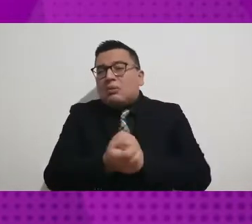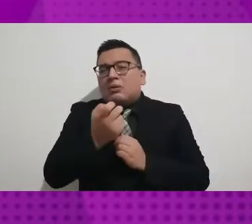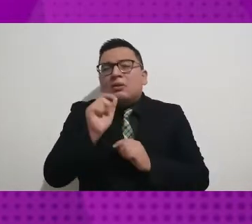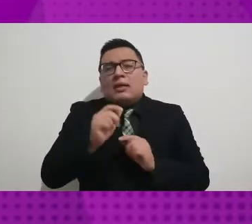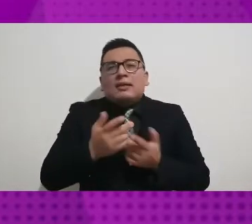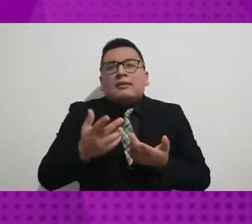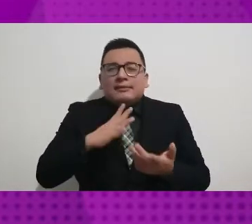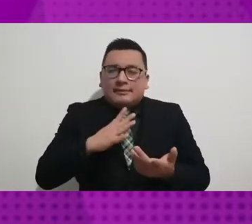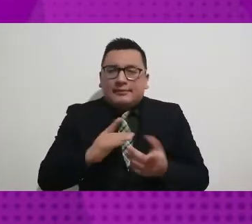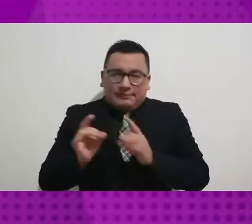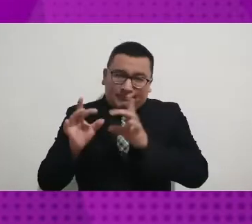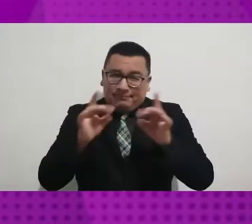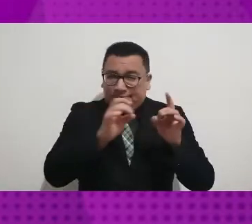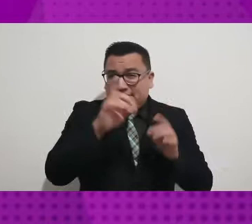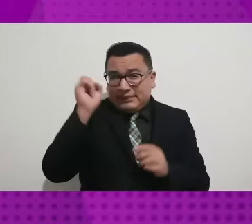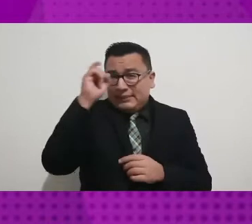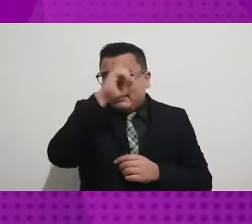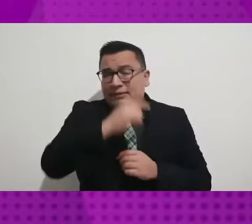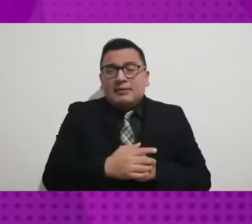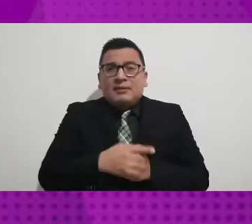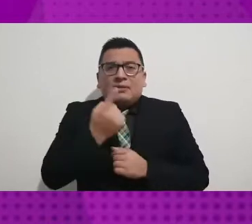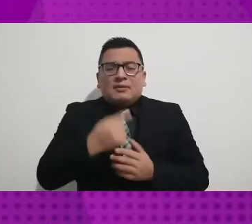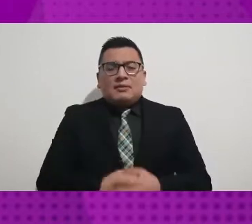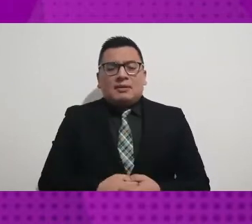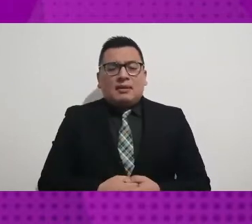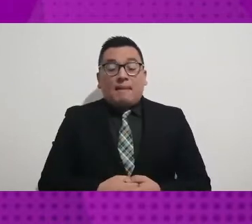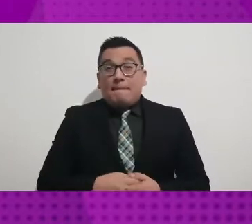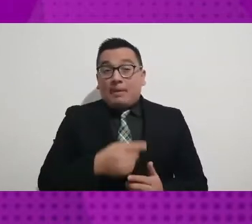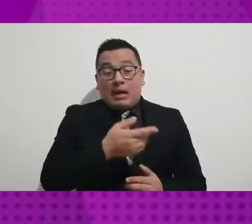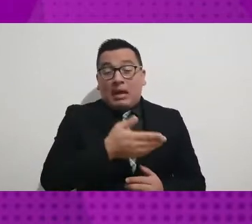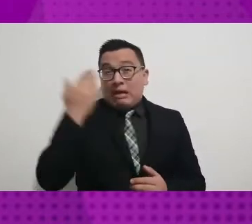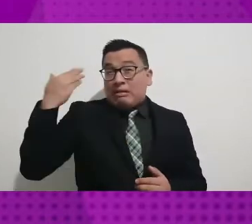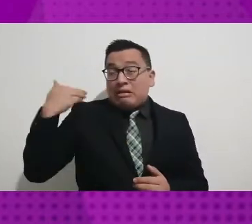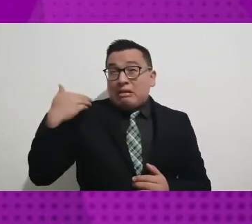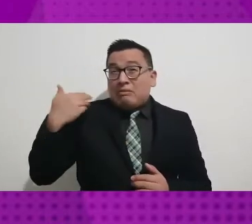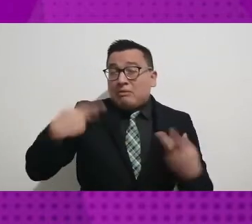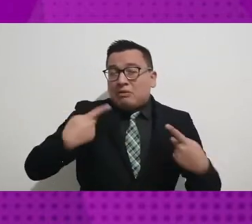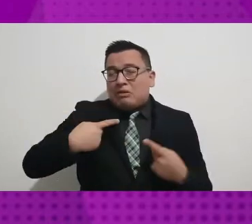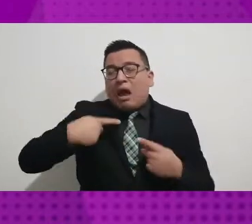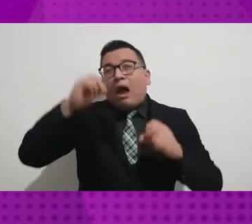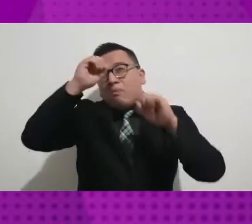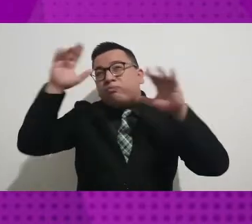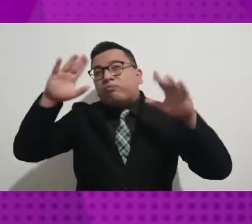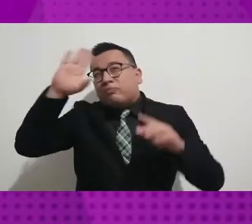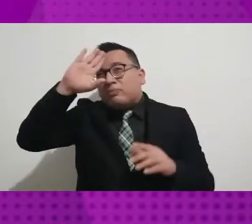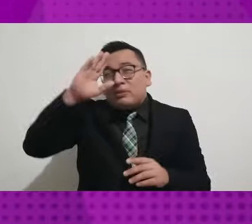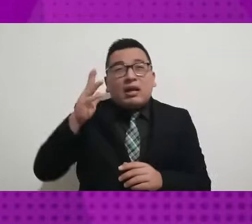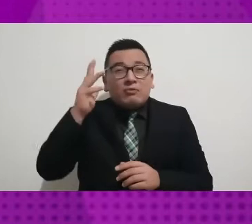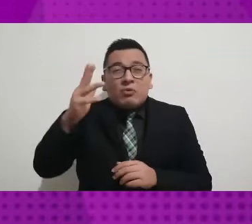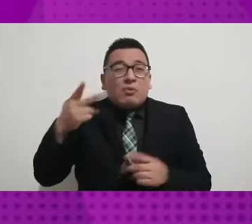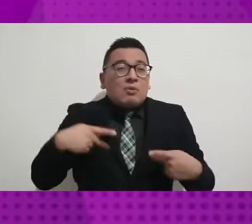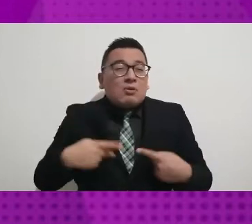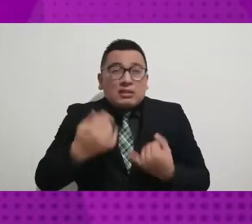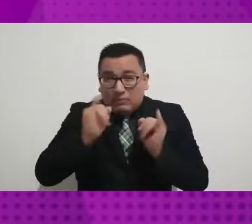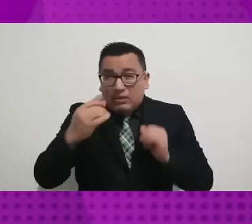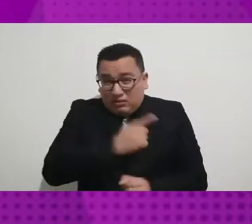vertiginosa, porque poco esto que comento previamente se pasó de una inexistencia o la falta de